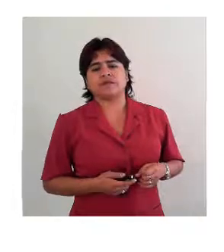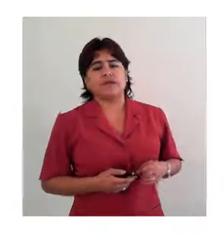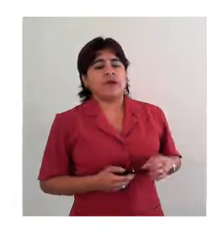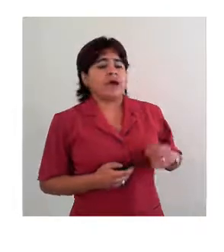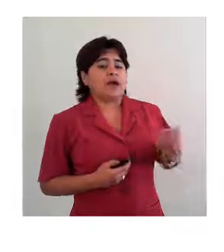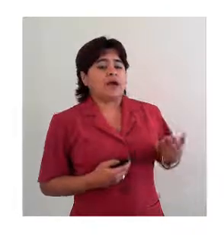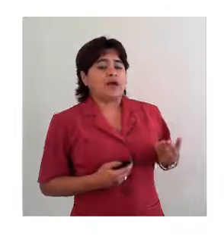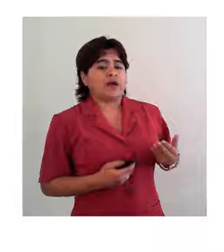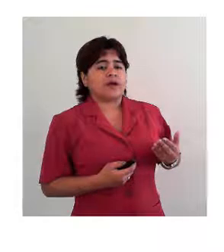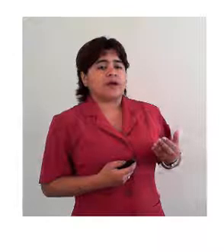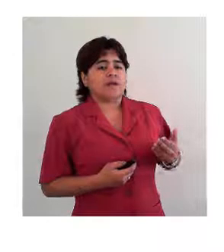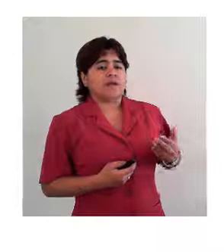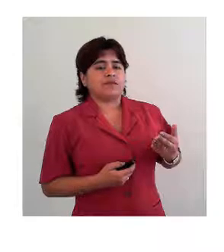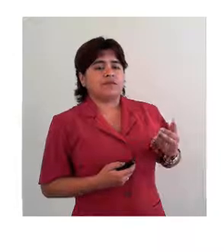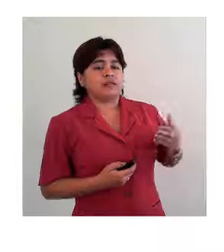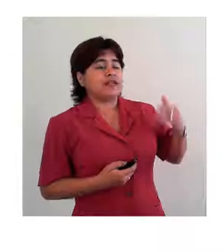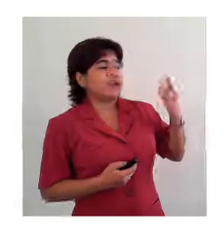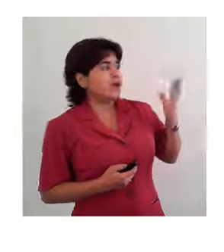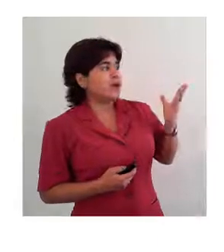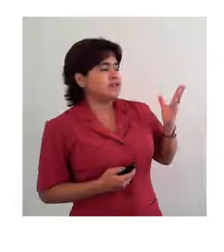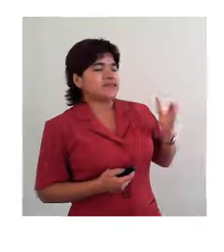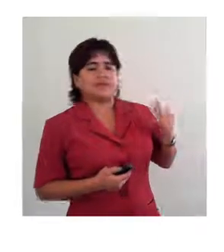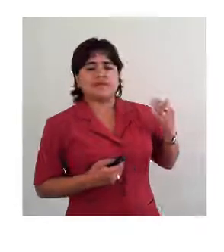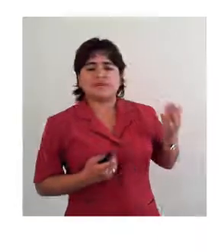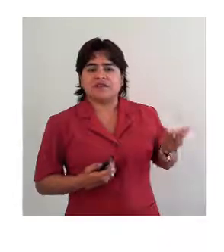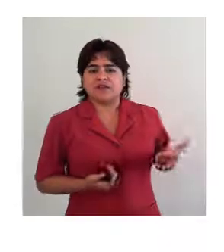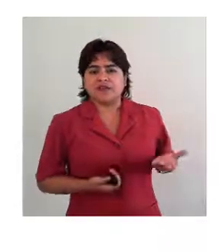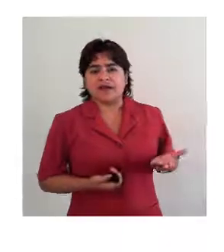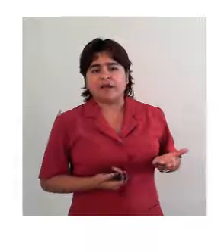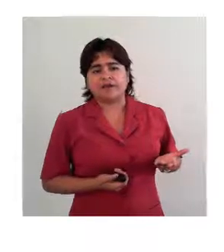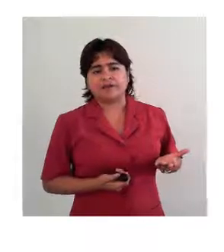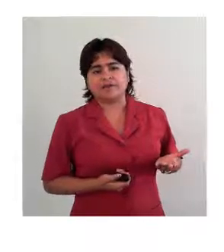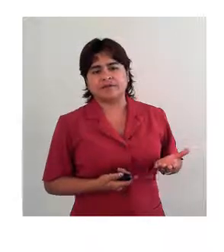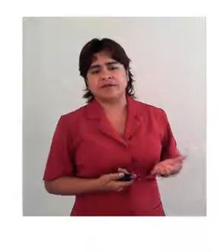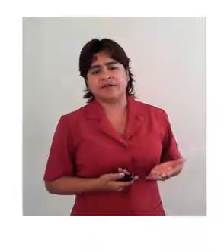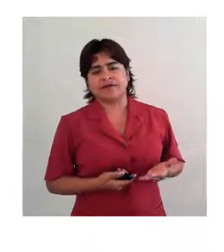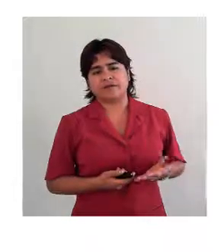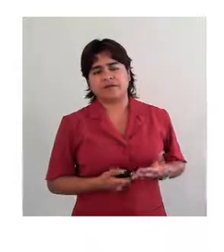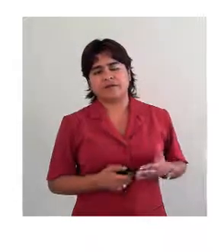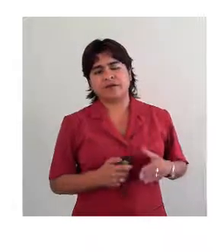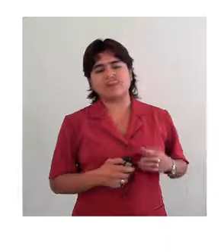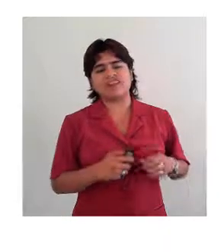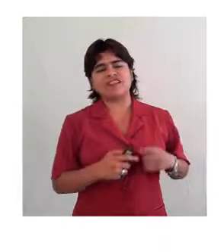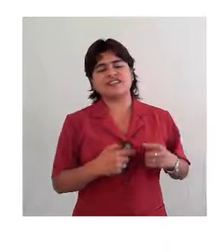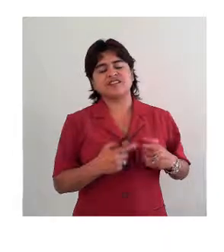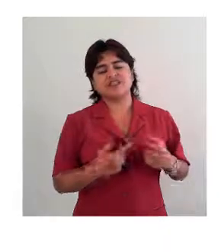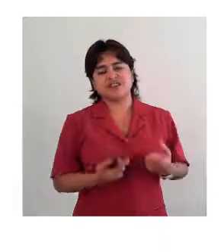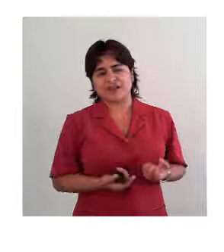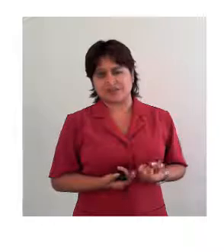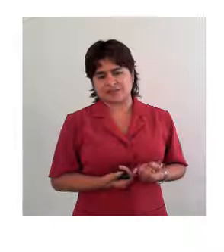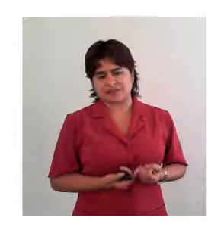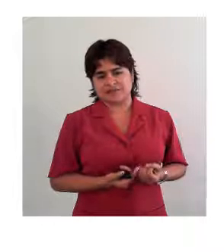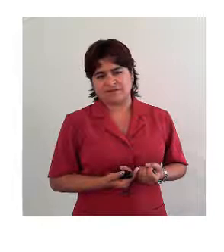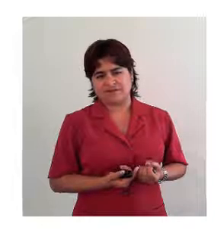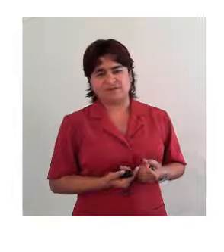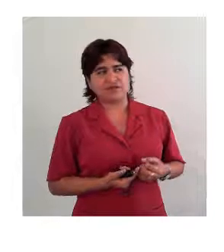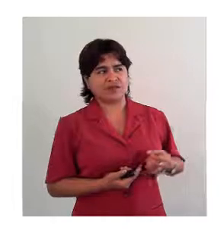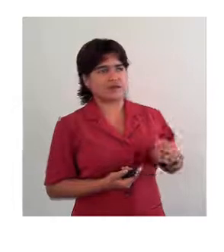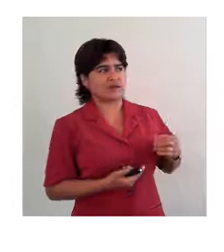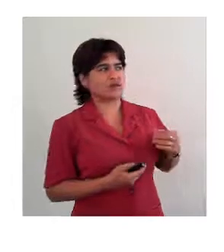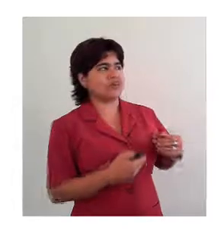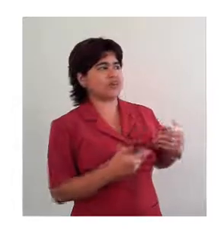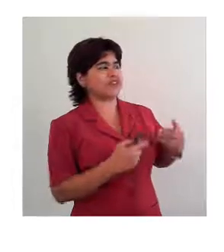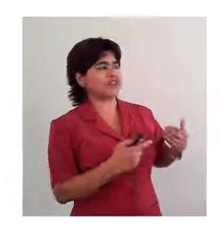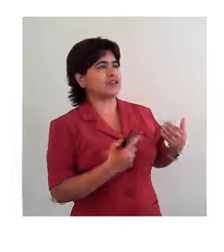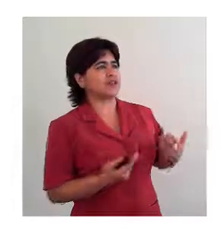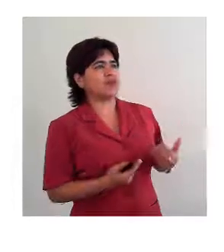país. Ahora, la delincuencia que también se da, que hablamos de la inseguridad, ¿no?